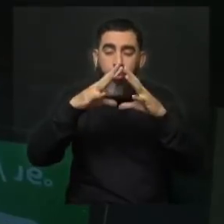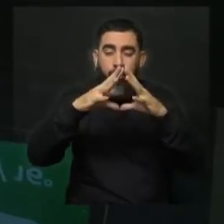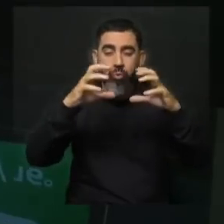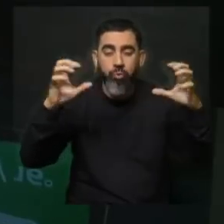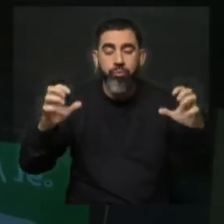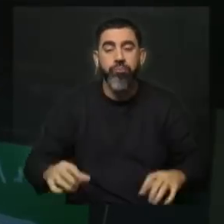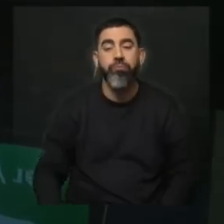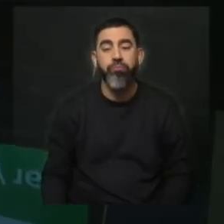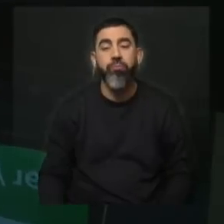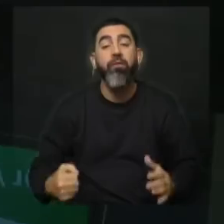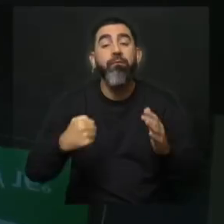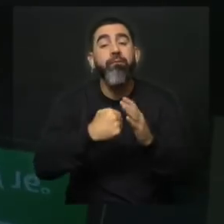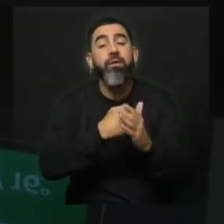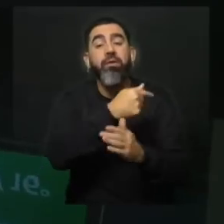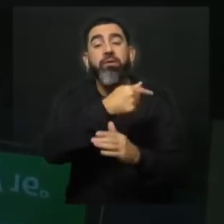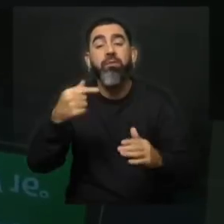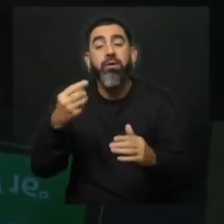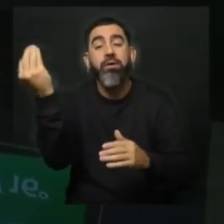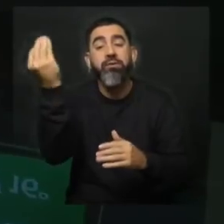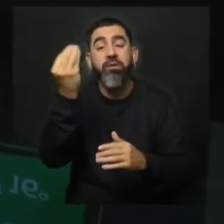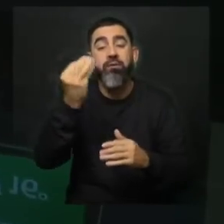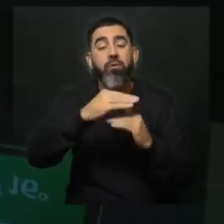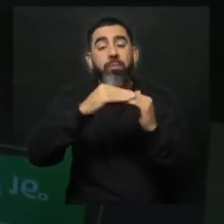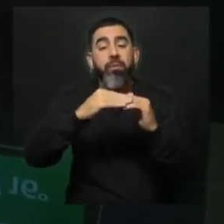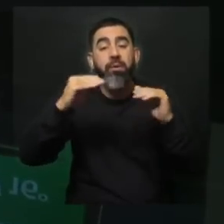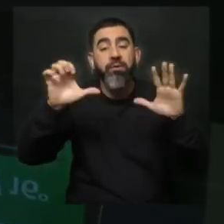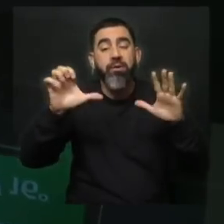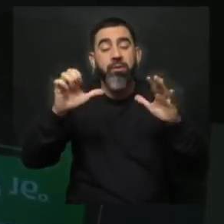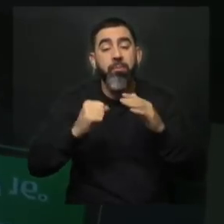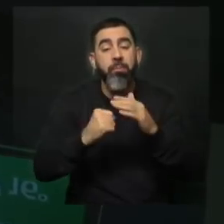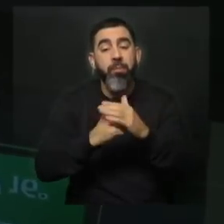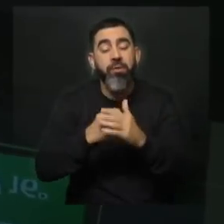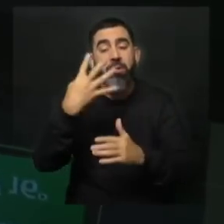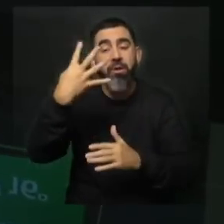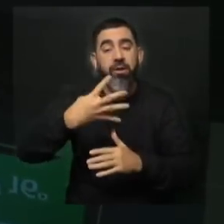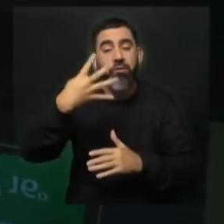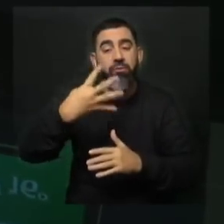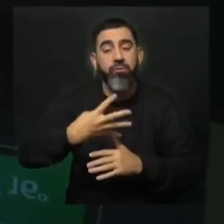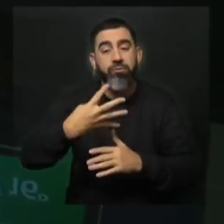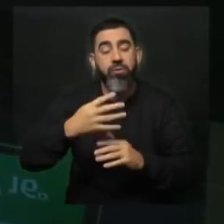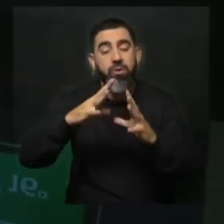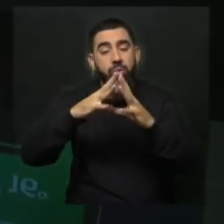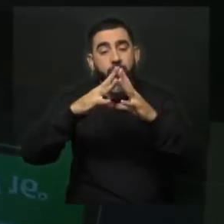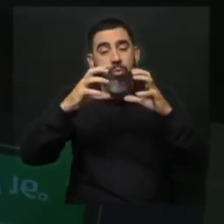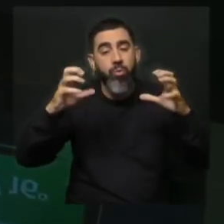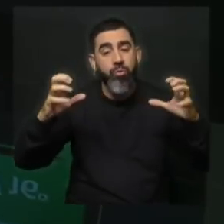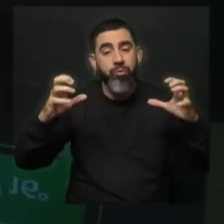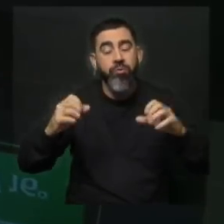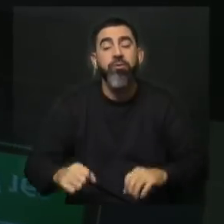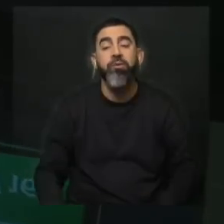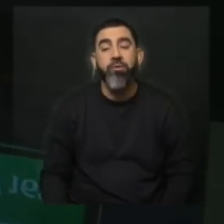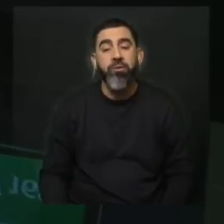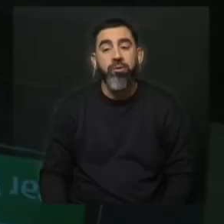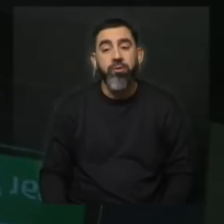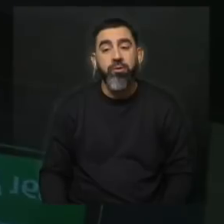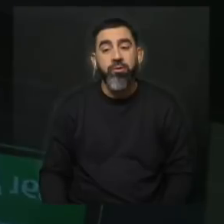nuboso en esta jornada Cómo arranca el fin de semana el sábado la mínima será de 6 grados la máxima de Catorce hicieron un hoyo y algo nuboso dice